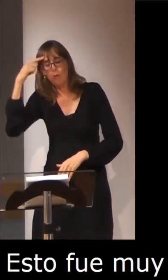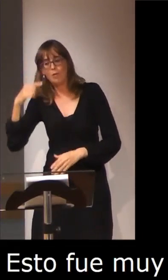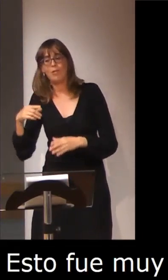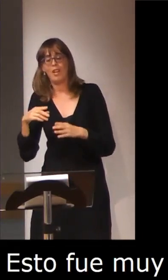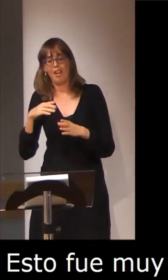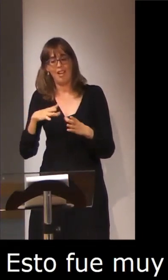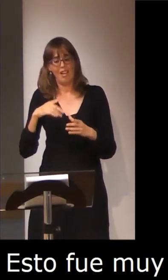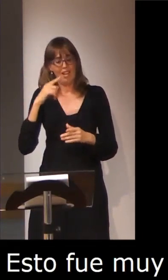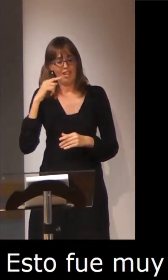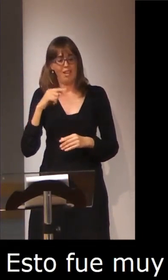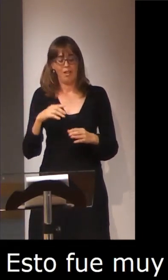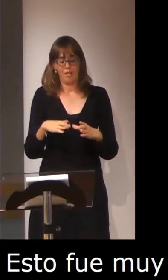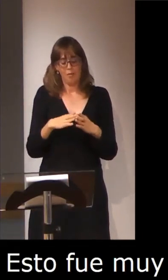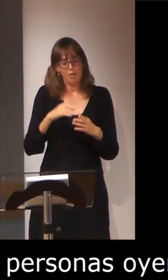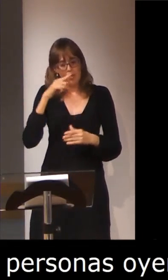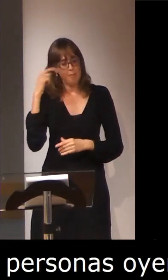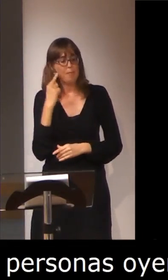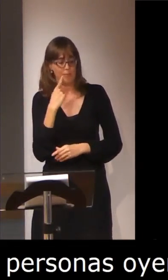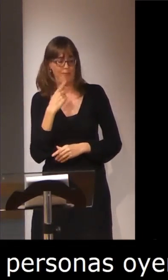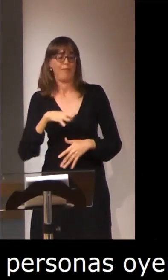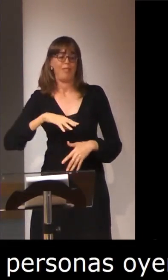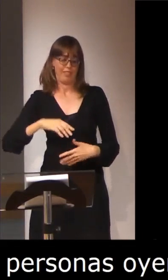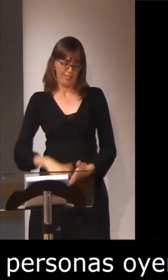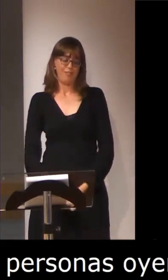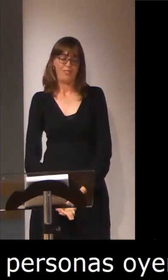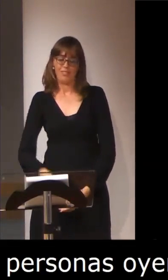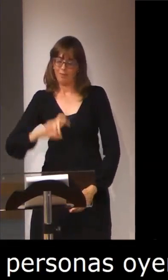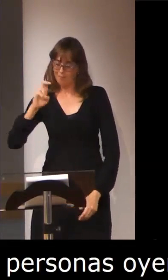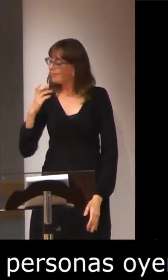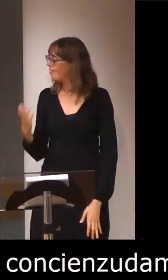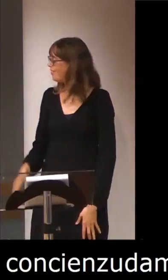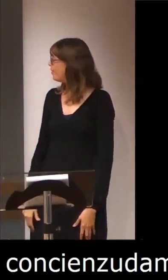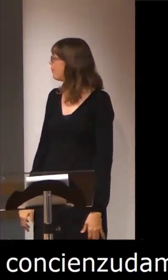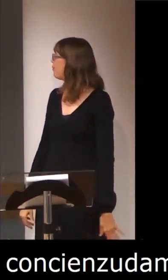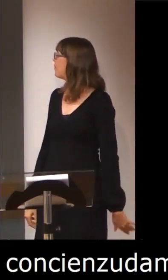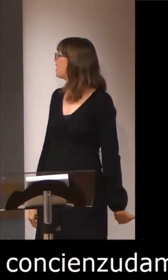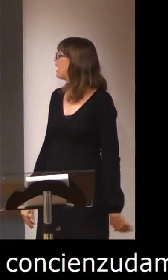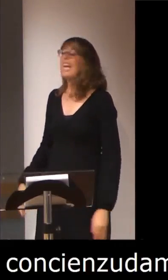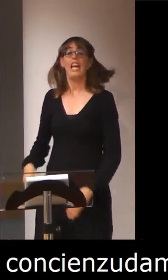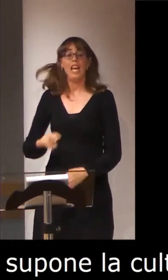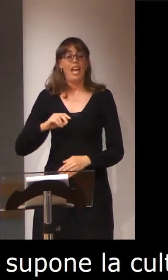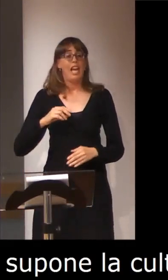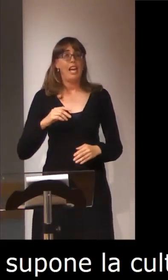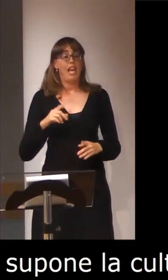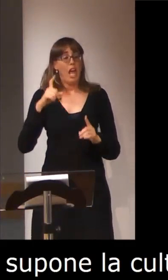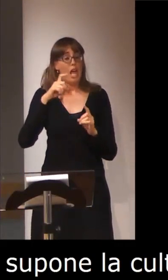concienzudamente la lengua de signos que supone, la cultura de la comunidad sorda, etcétera.